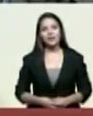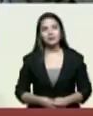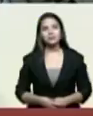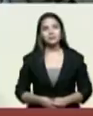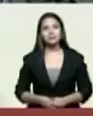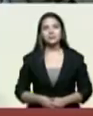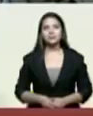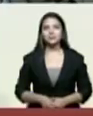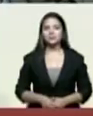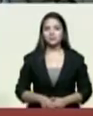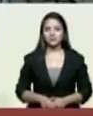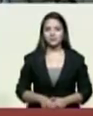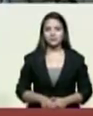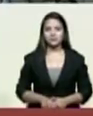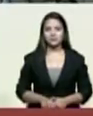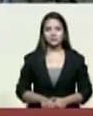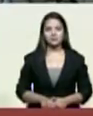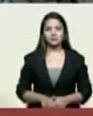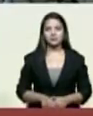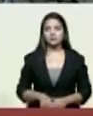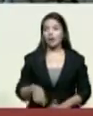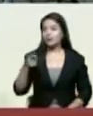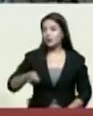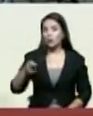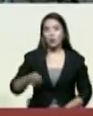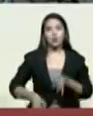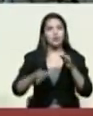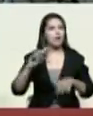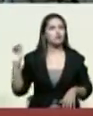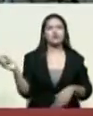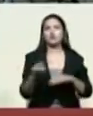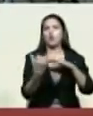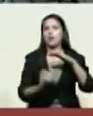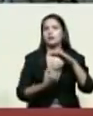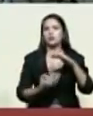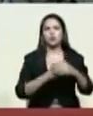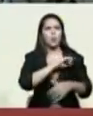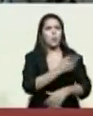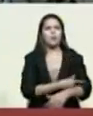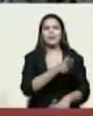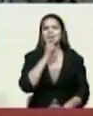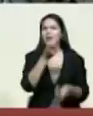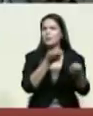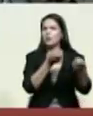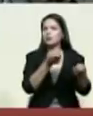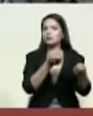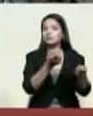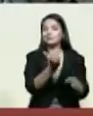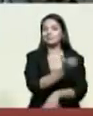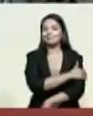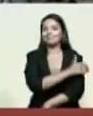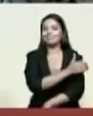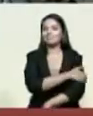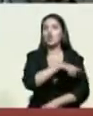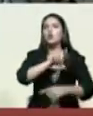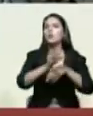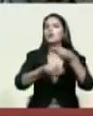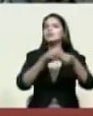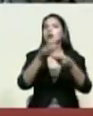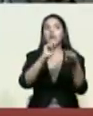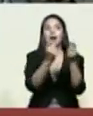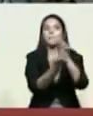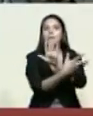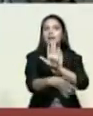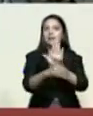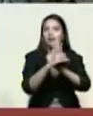Tanto que en ese momento el Tribunal Supremo, todos los poderes estaban en manos de esa misma derecha. Y lo primero que hicieron fue modificar